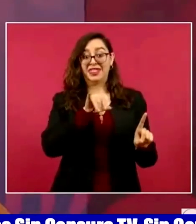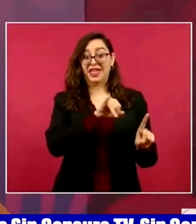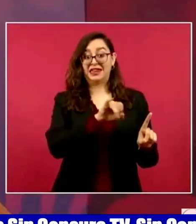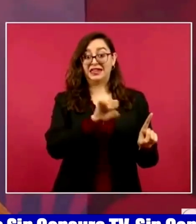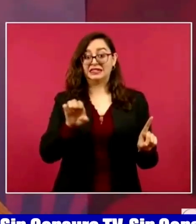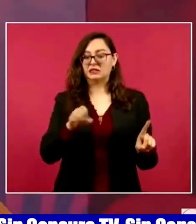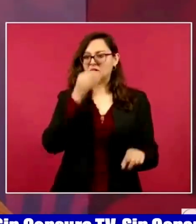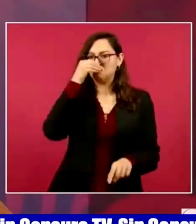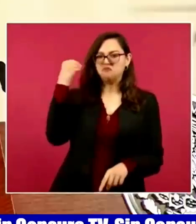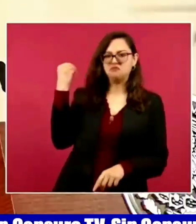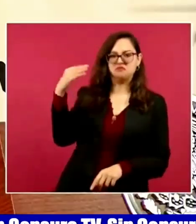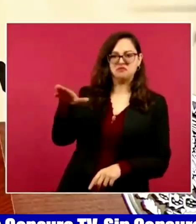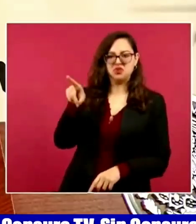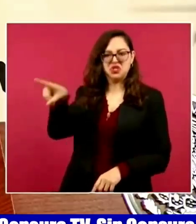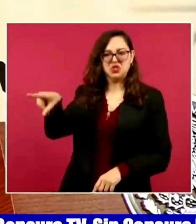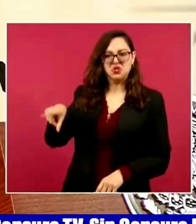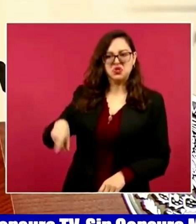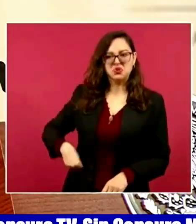la culpa a Yasmín.